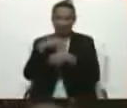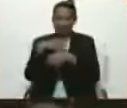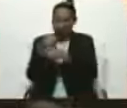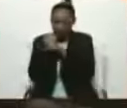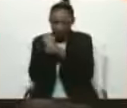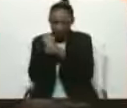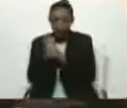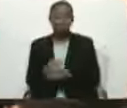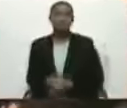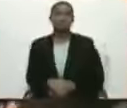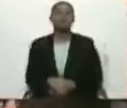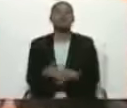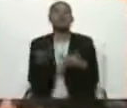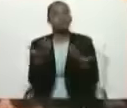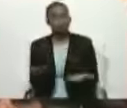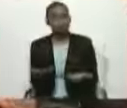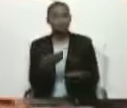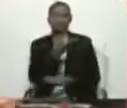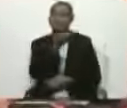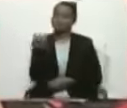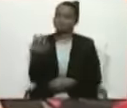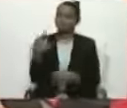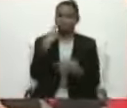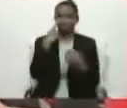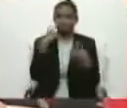Mire, muchachos y muchachas.